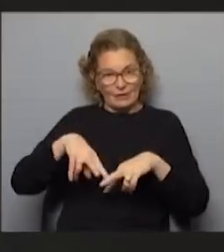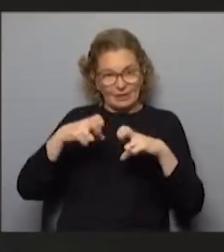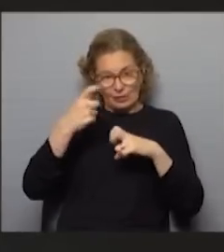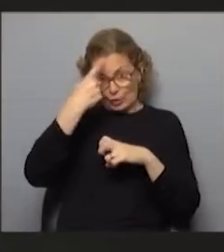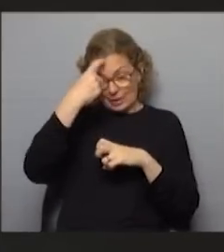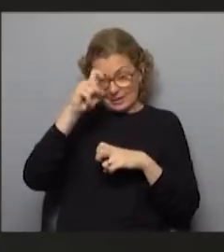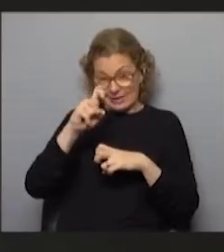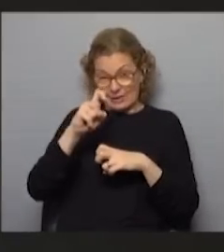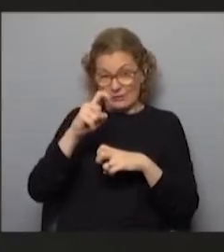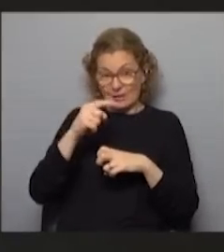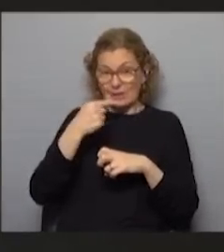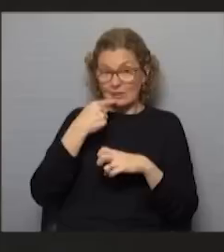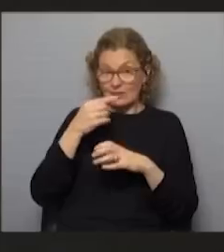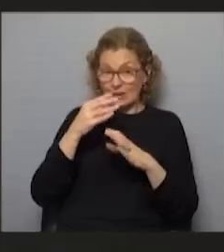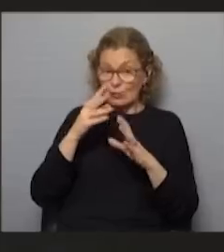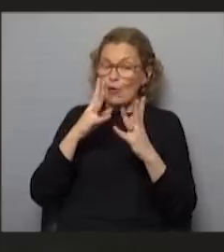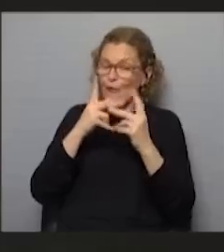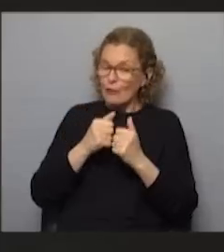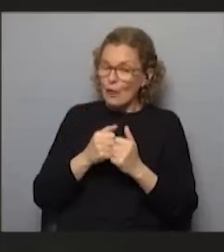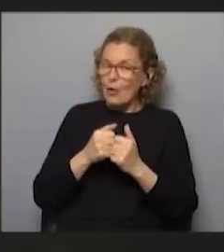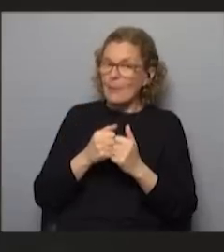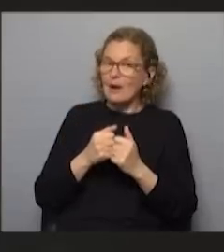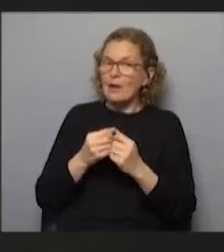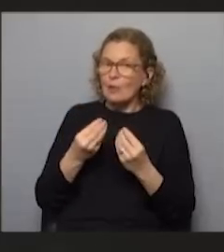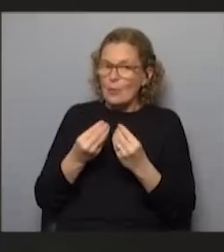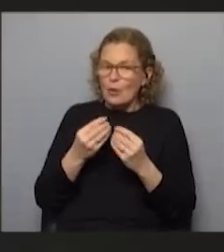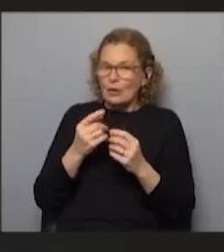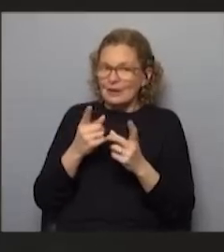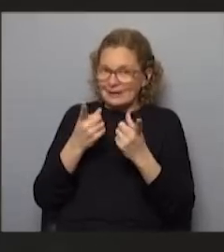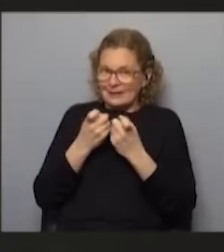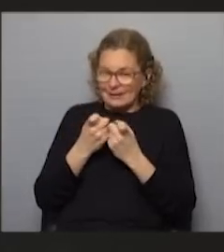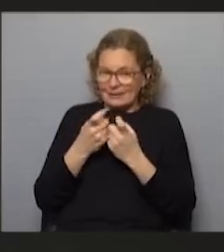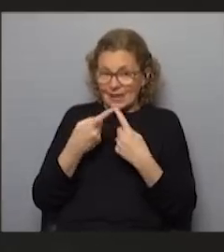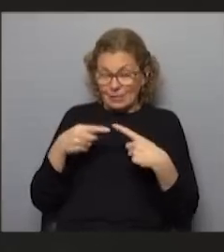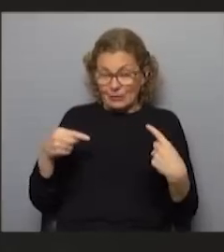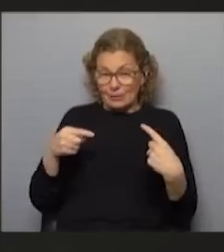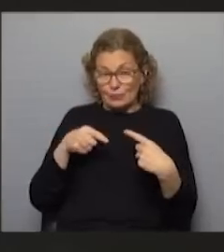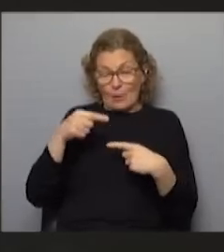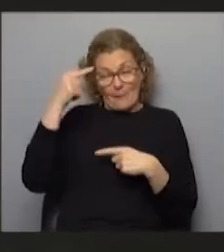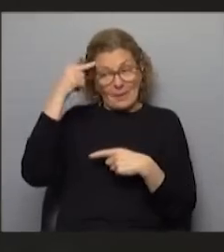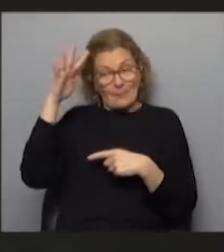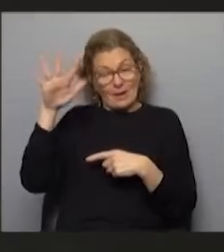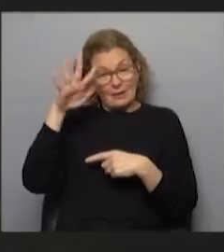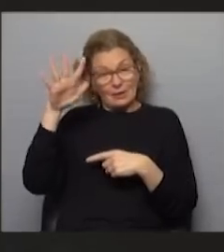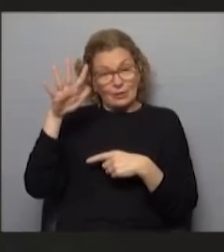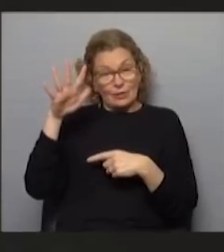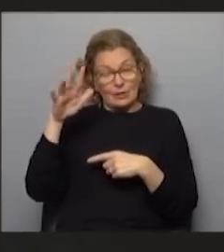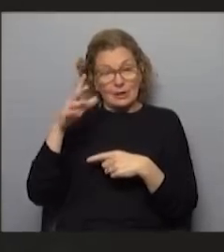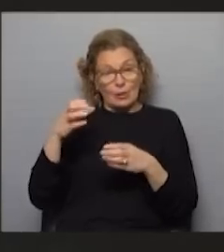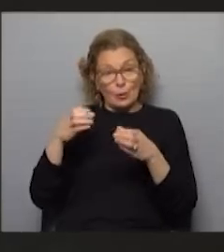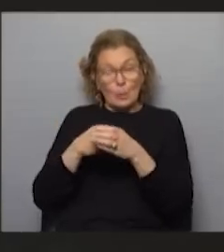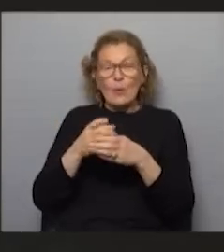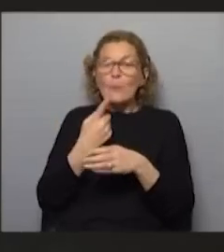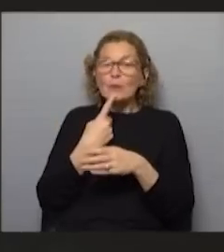científicas no aplicando un rigor metodológico los elementos propios de la disciplina etcétera entonces yo me imagino que la clase política